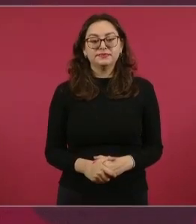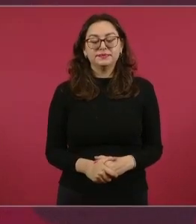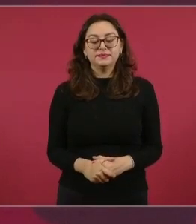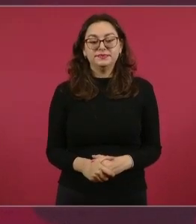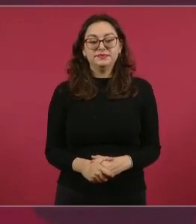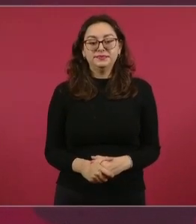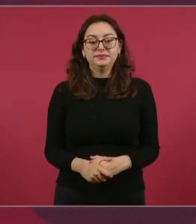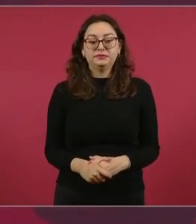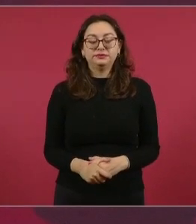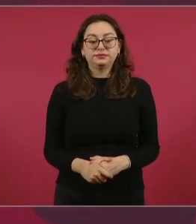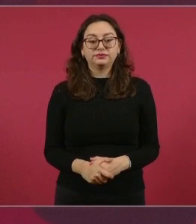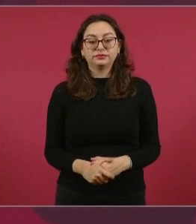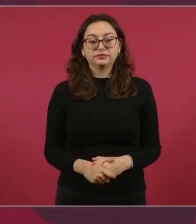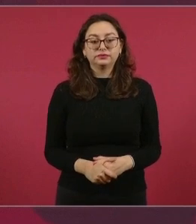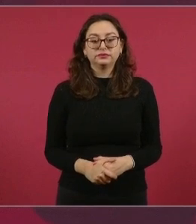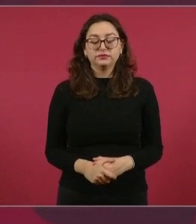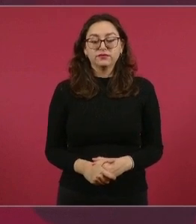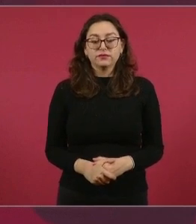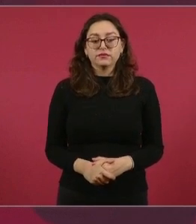pero él